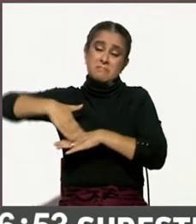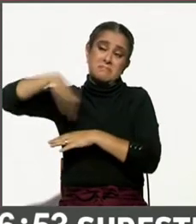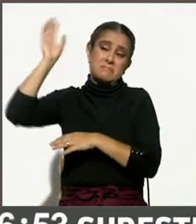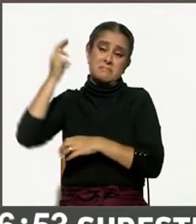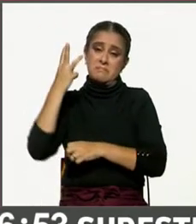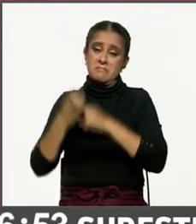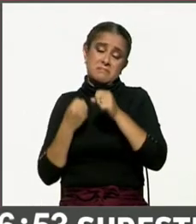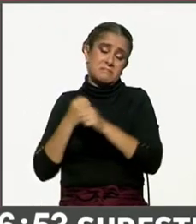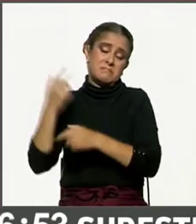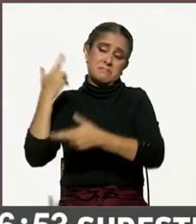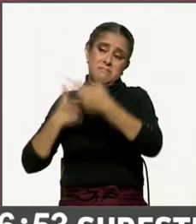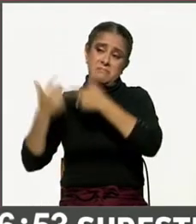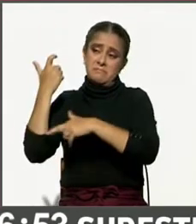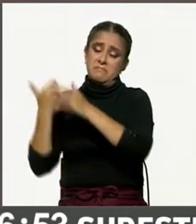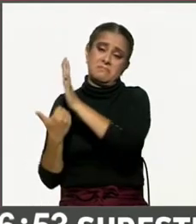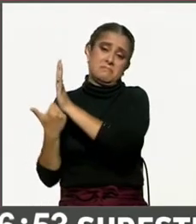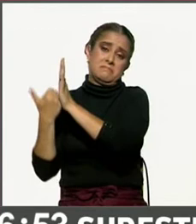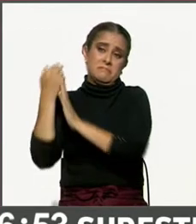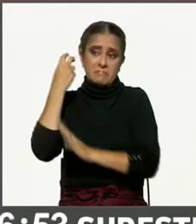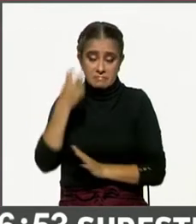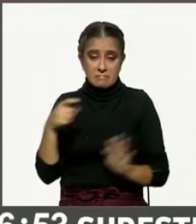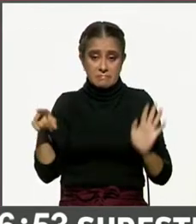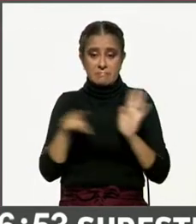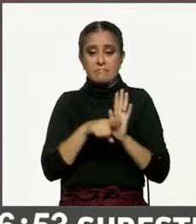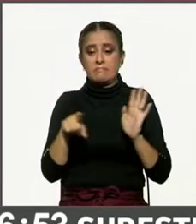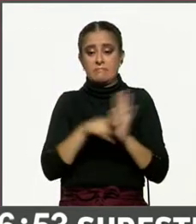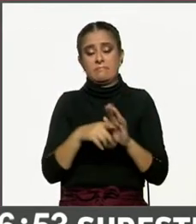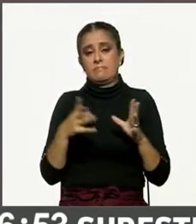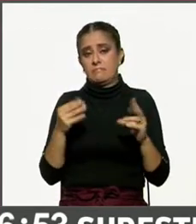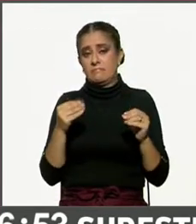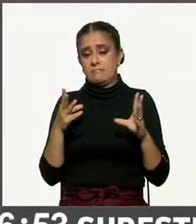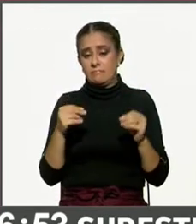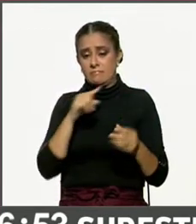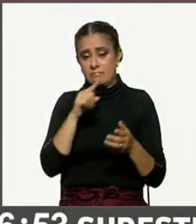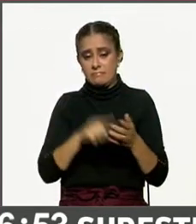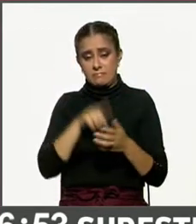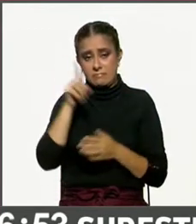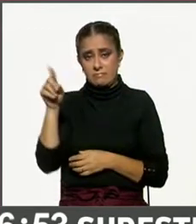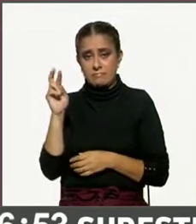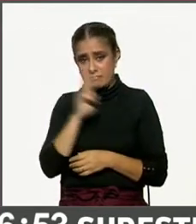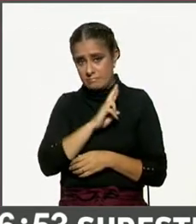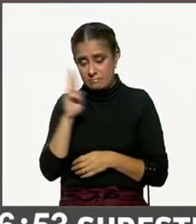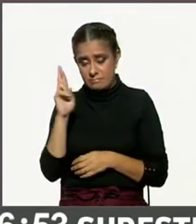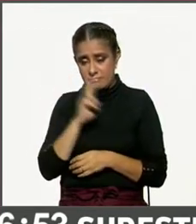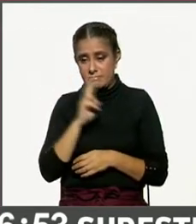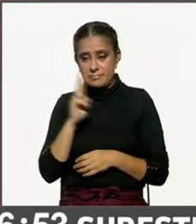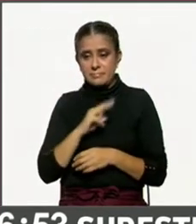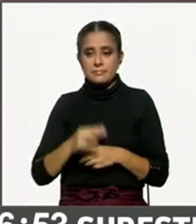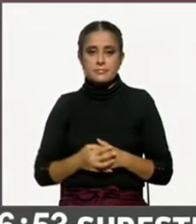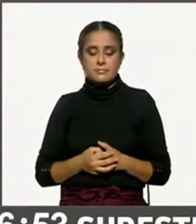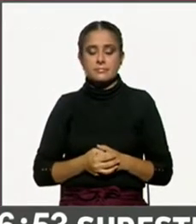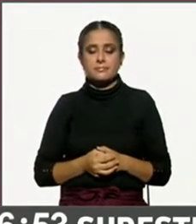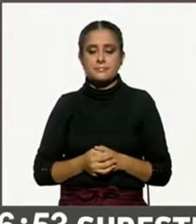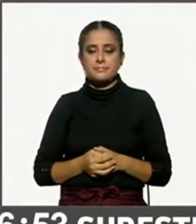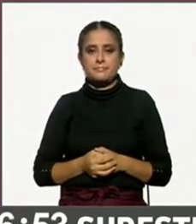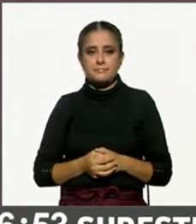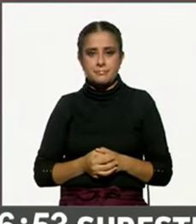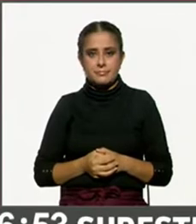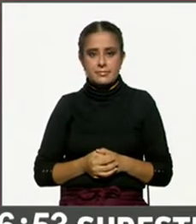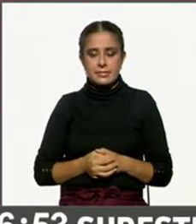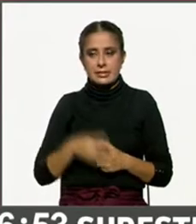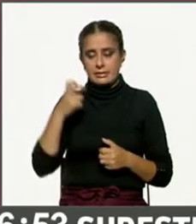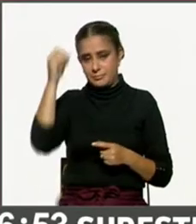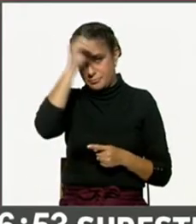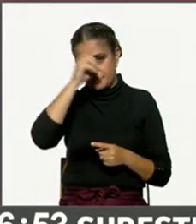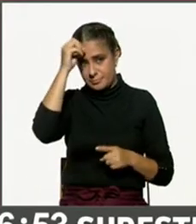es, digamos, me parece un buen indicador de la diferencia en percepciones